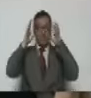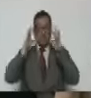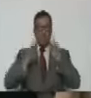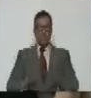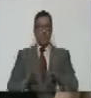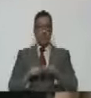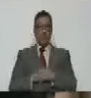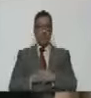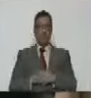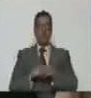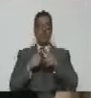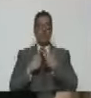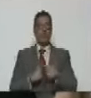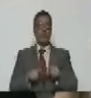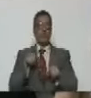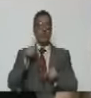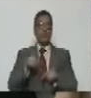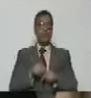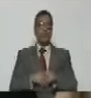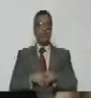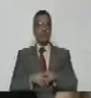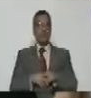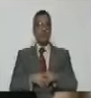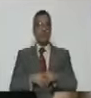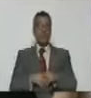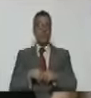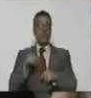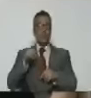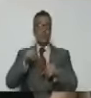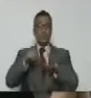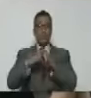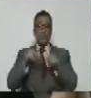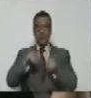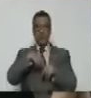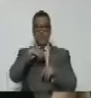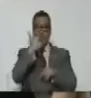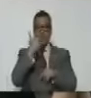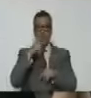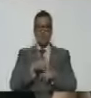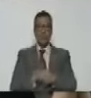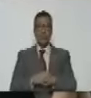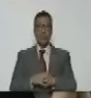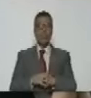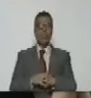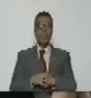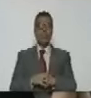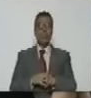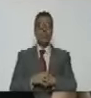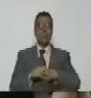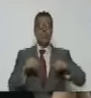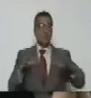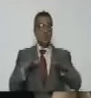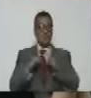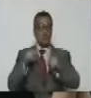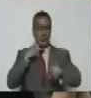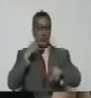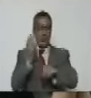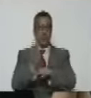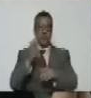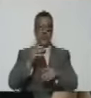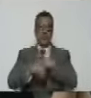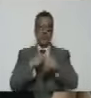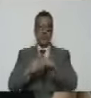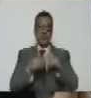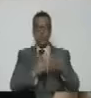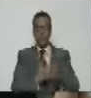físicamente. Pero de la manera más vergonzosa y de la manera más criminal, se han